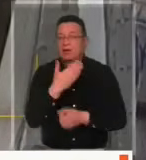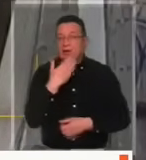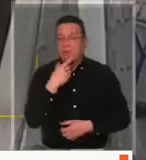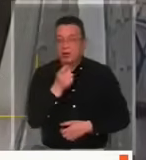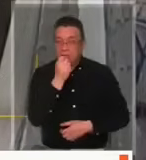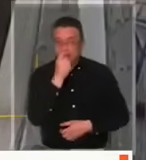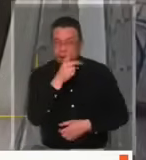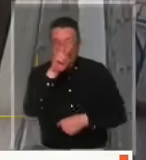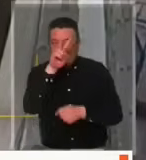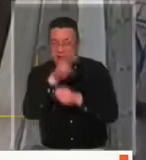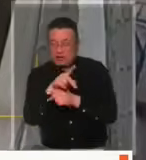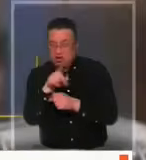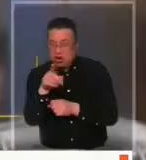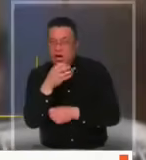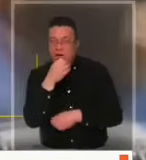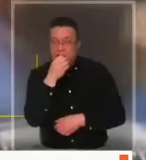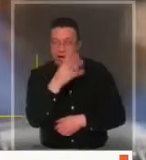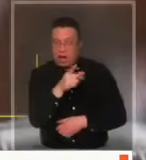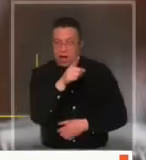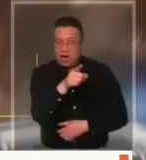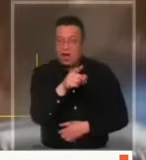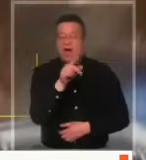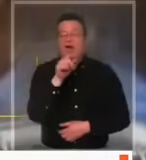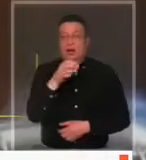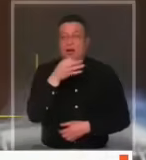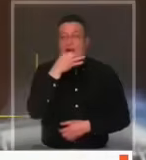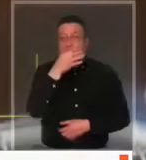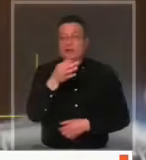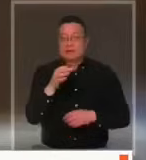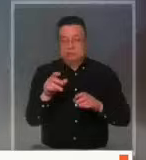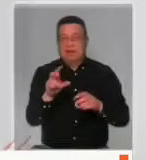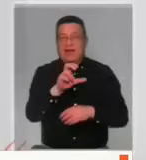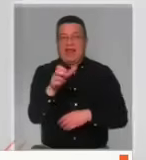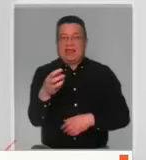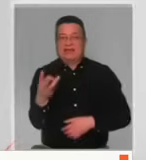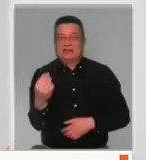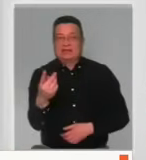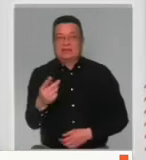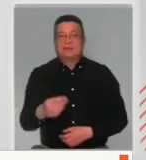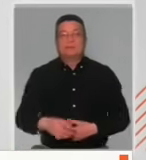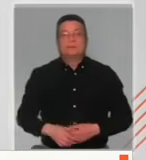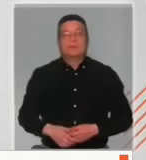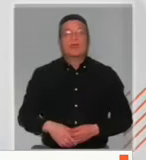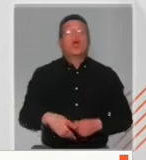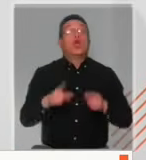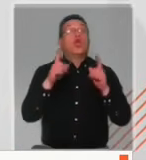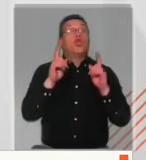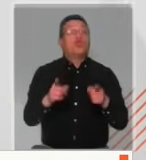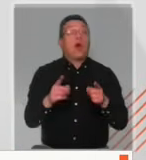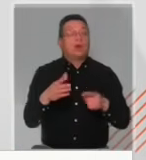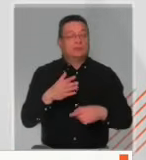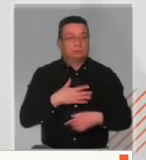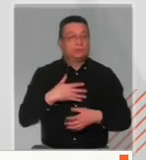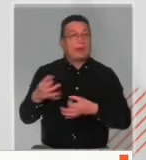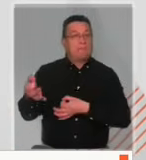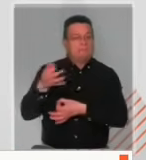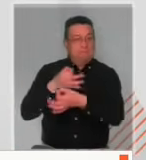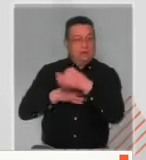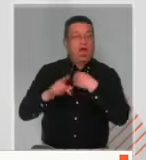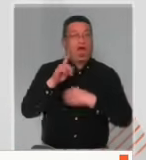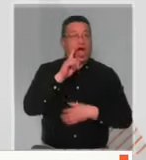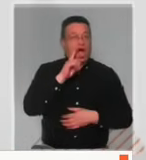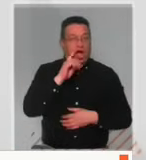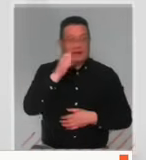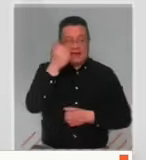por un testigo protegido, tal como pudo revelar en la exclusiva Tele 13. De igual forma, me comentó que había funcionarios